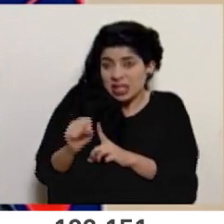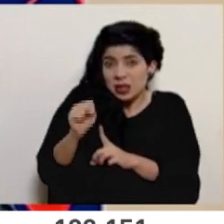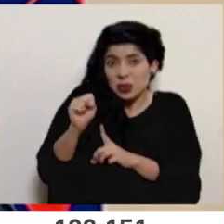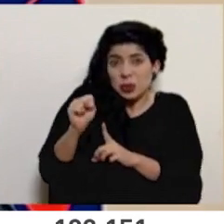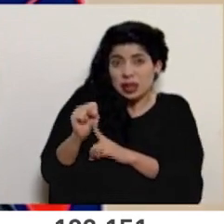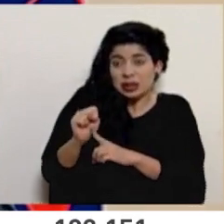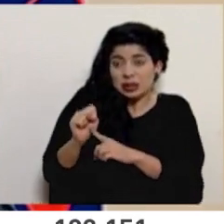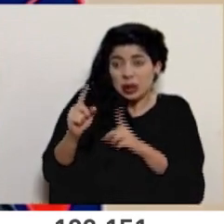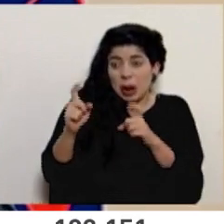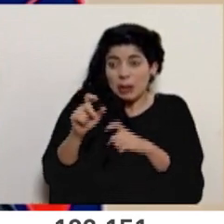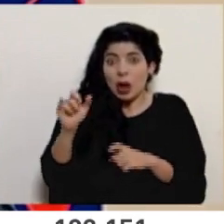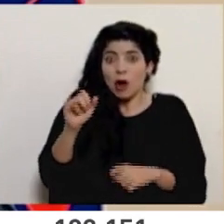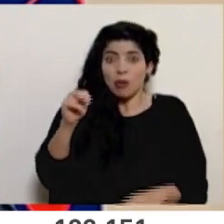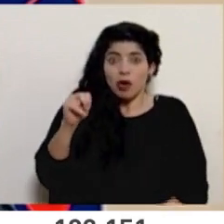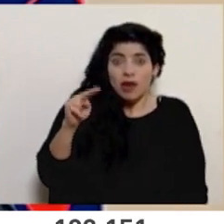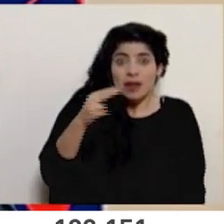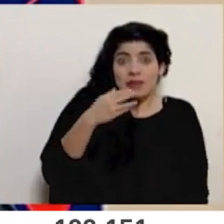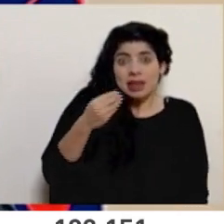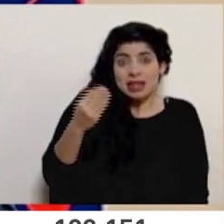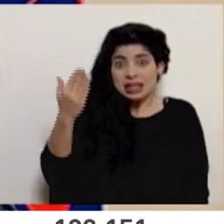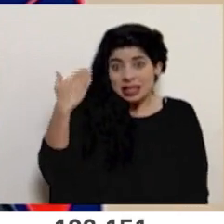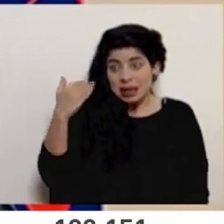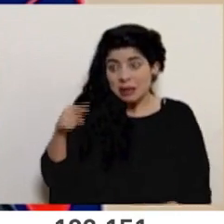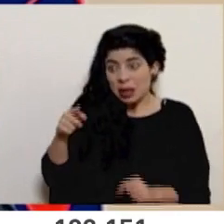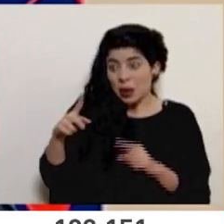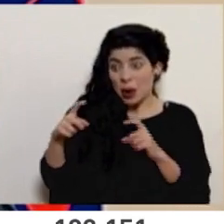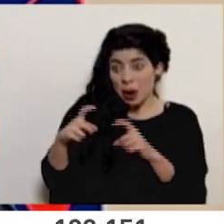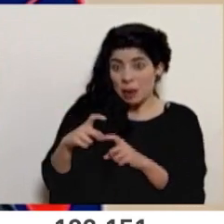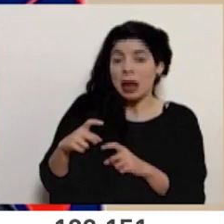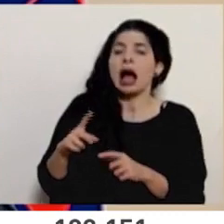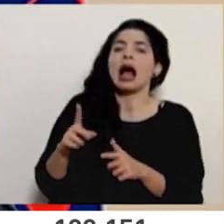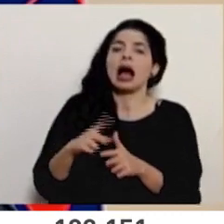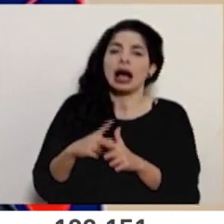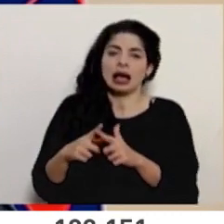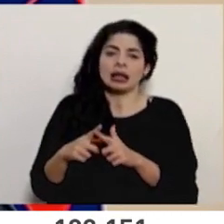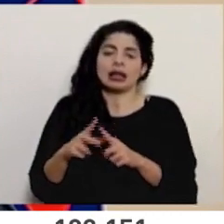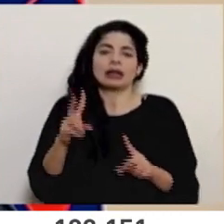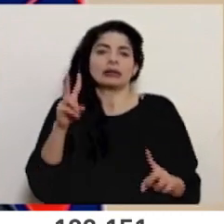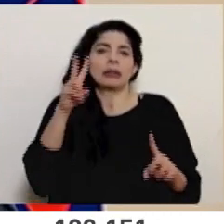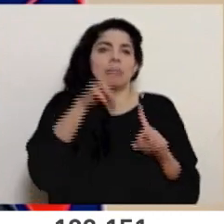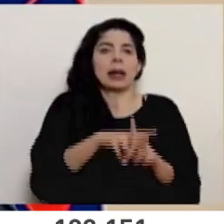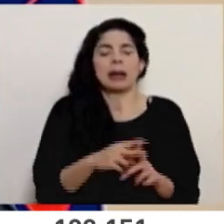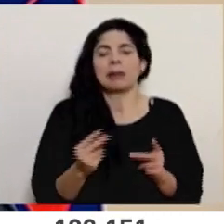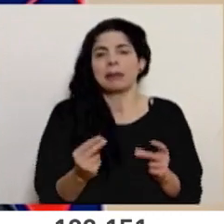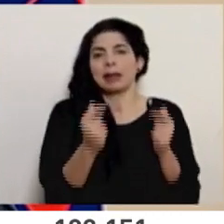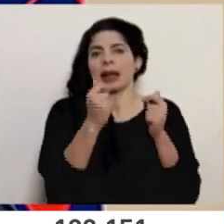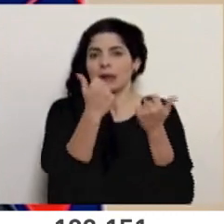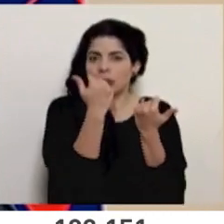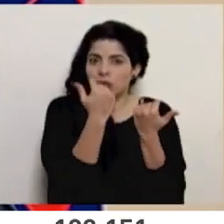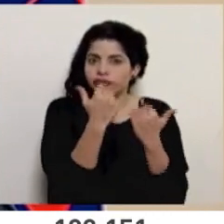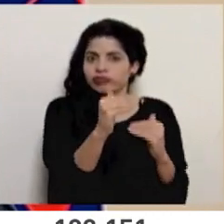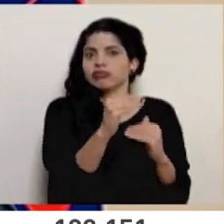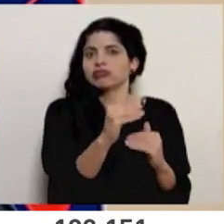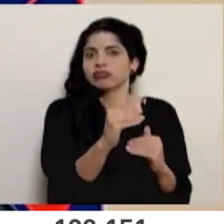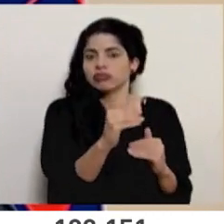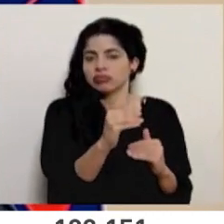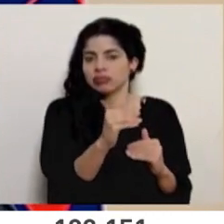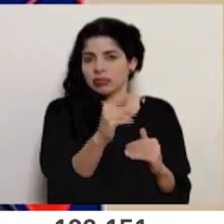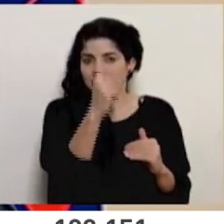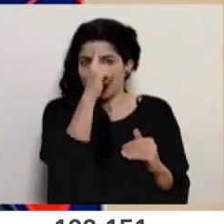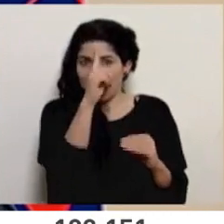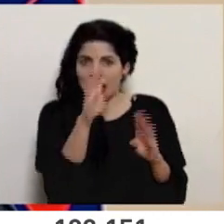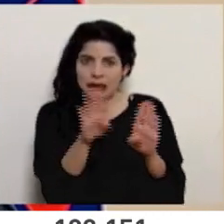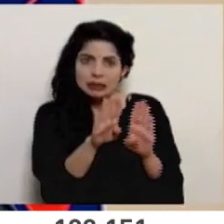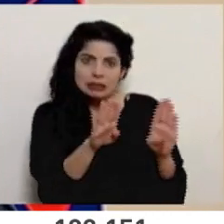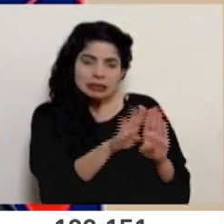a noviembre, diciembre, como para poder decir nosotros hay que tomar una medida inmediata para cerrar o